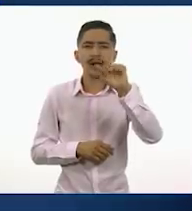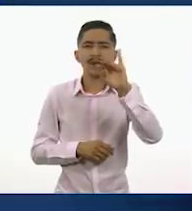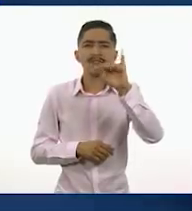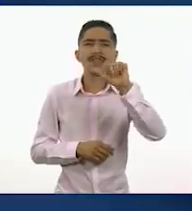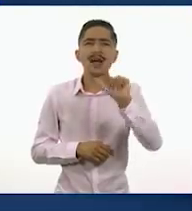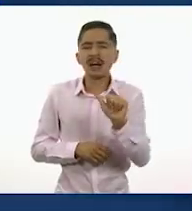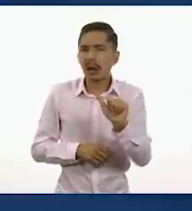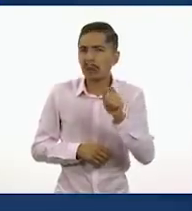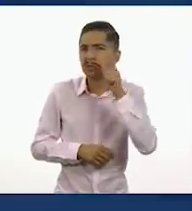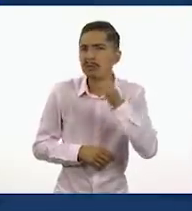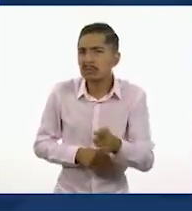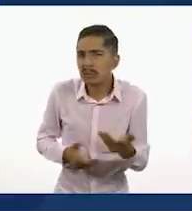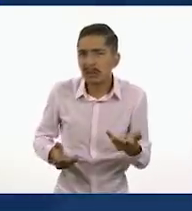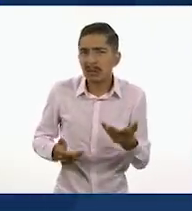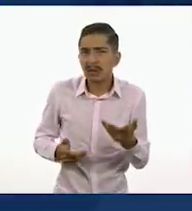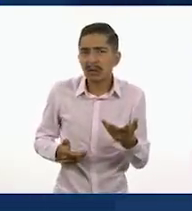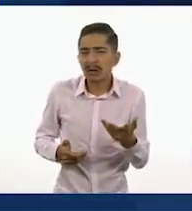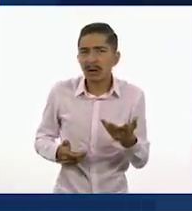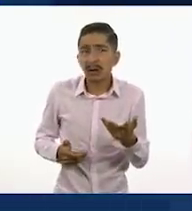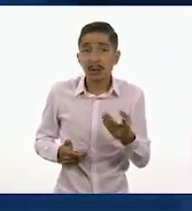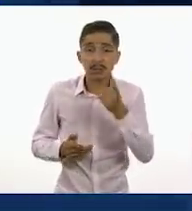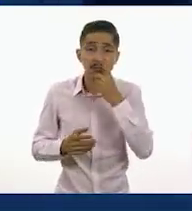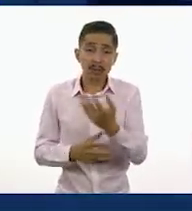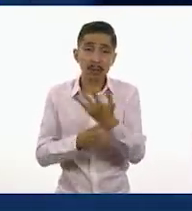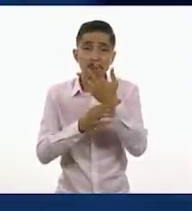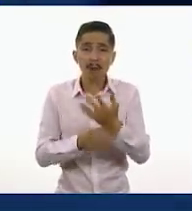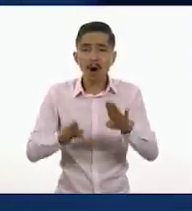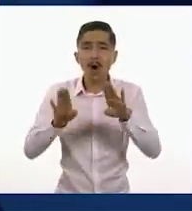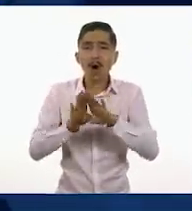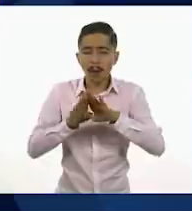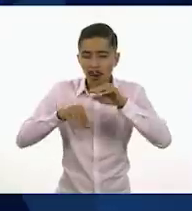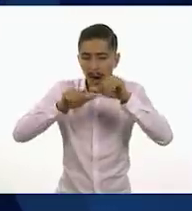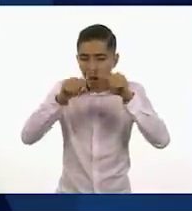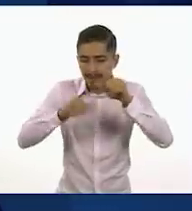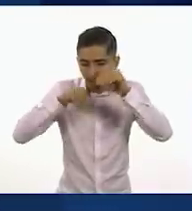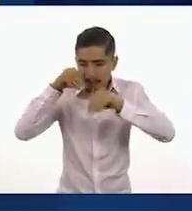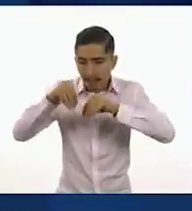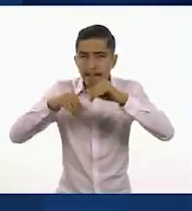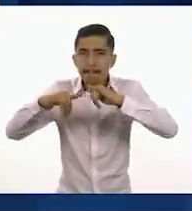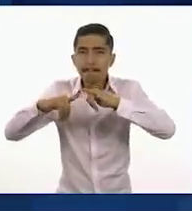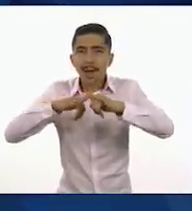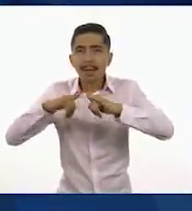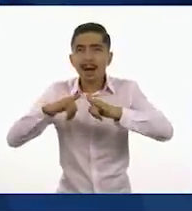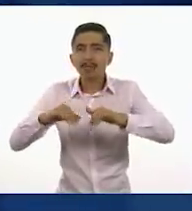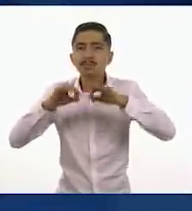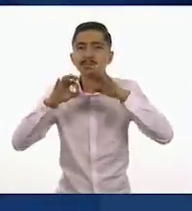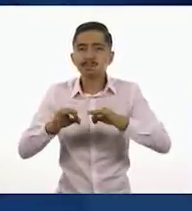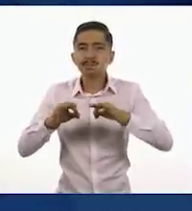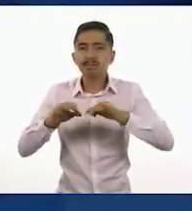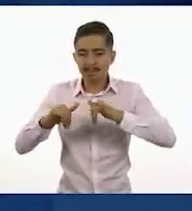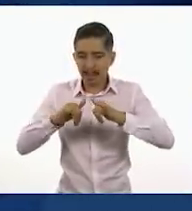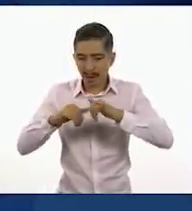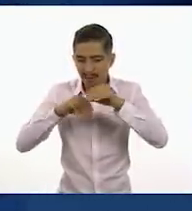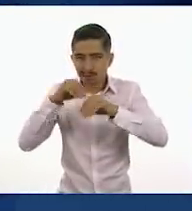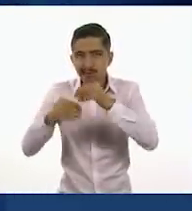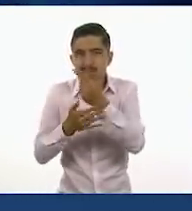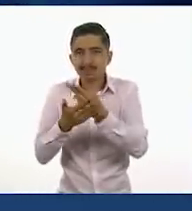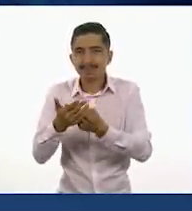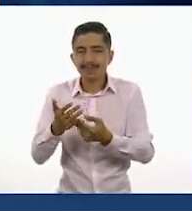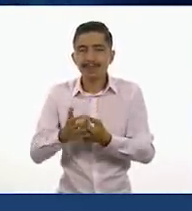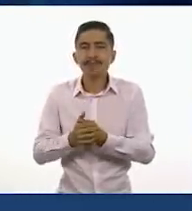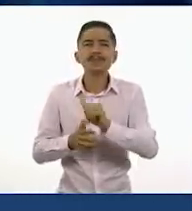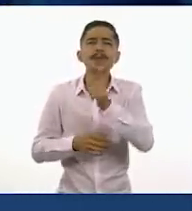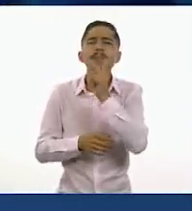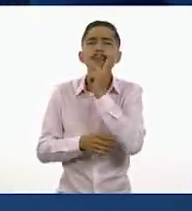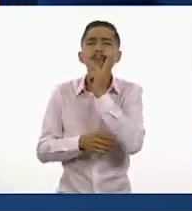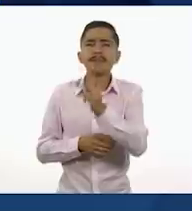cartografía? Dice que es el arte de dibujar mapas geográficos. Bien. También vamos a encontrar por ahí en el cuento la